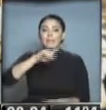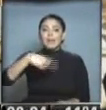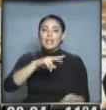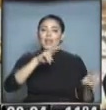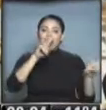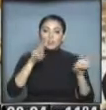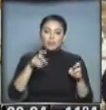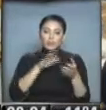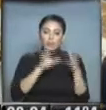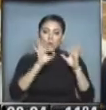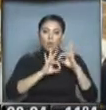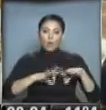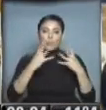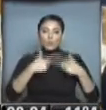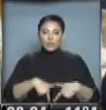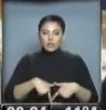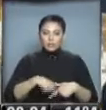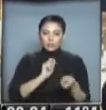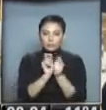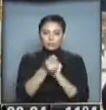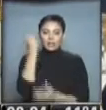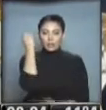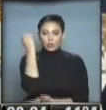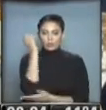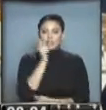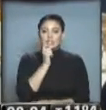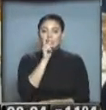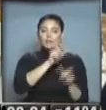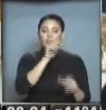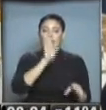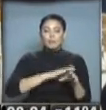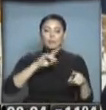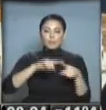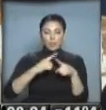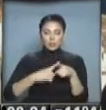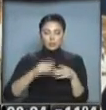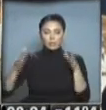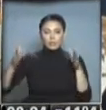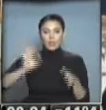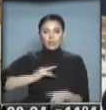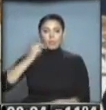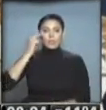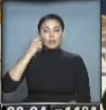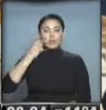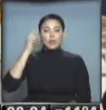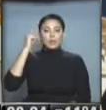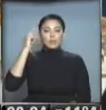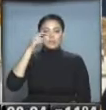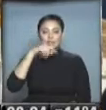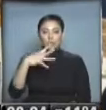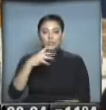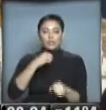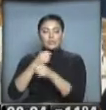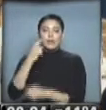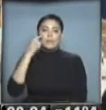mañana el proyecto sobre la reparación económica a presos políticos para el periodo comprendido entre 1974 y